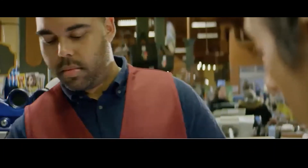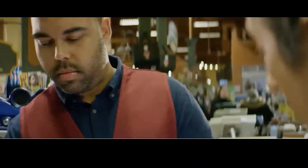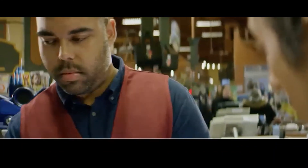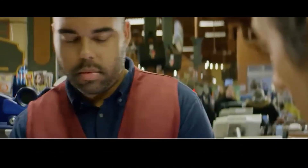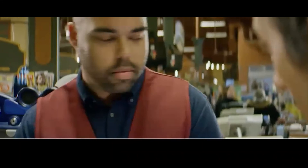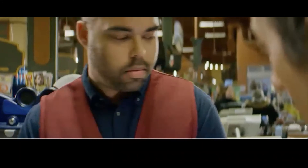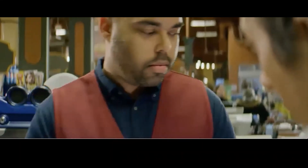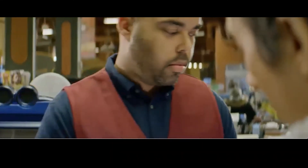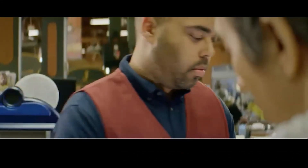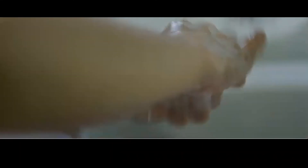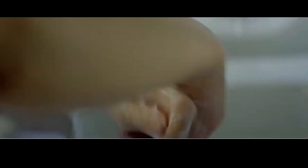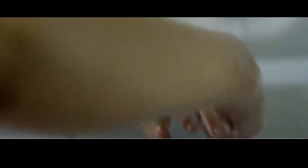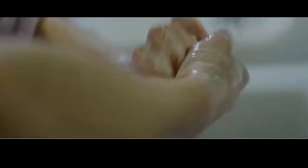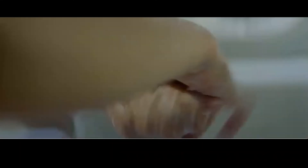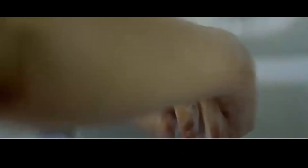Some tried to hide their glances.